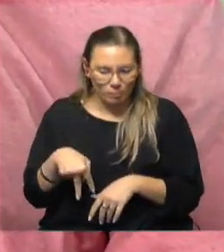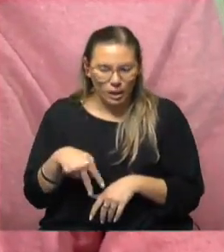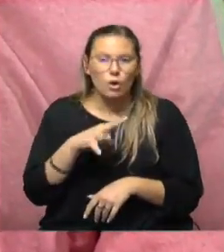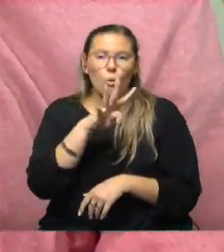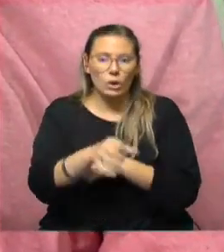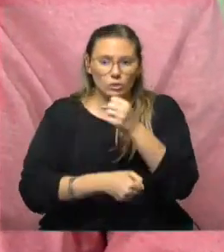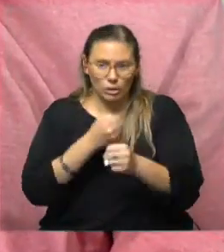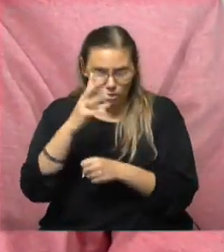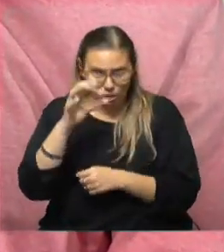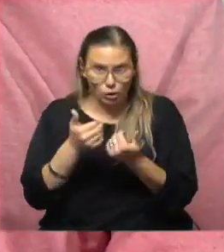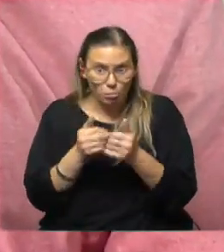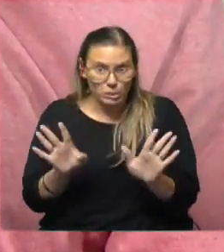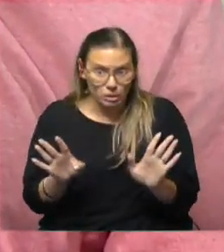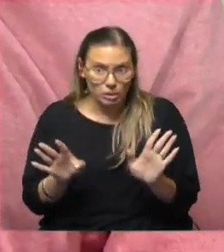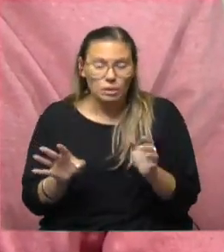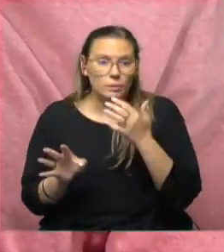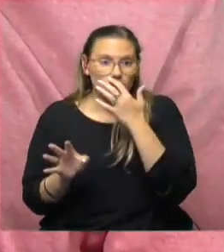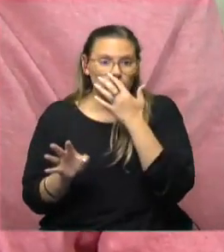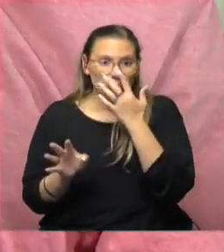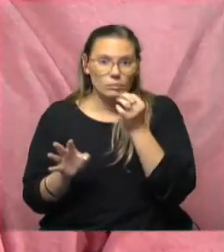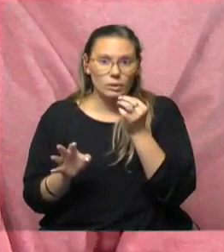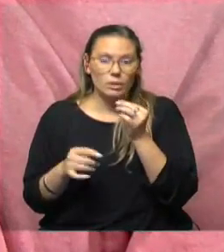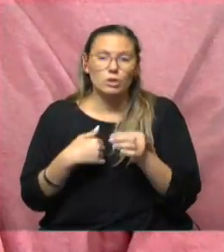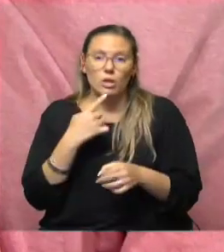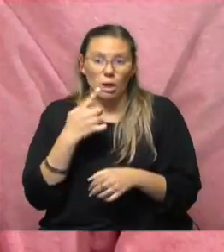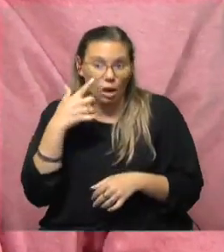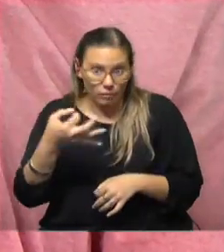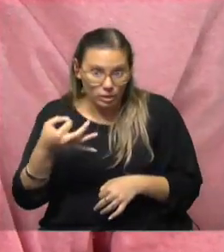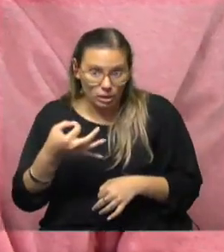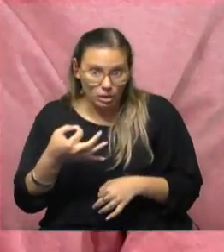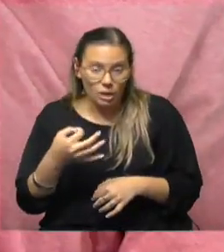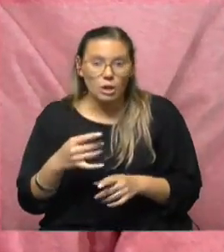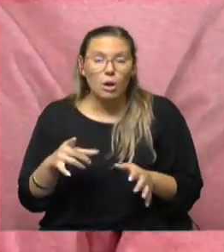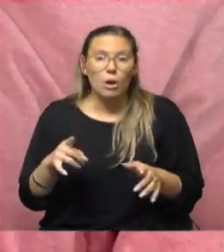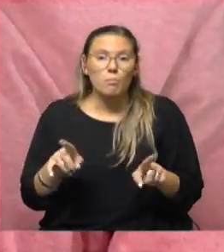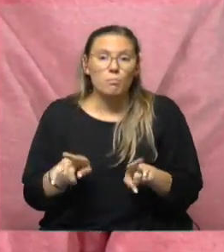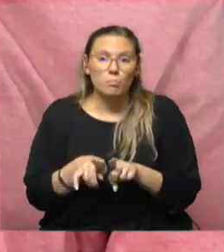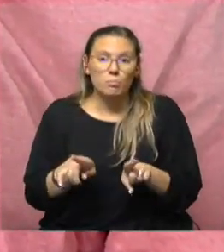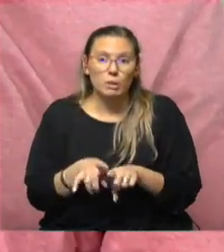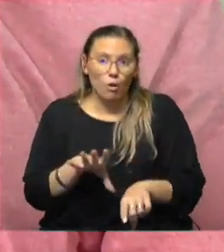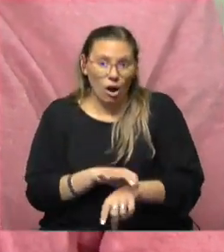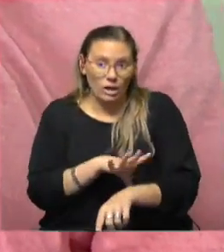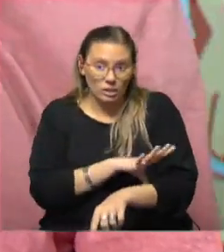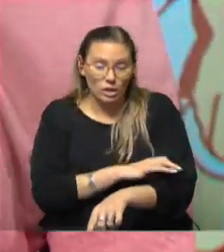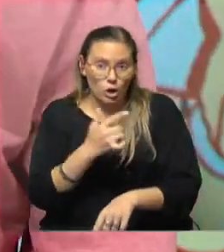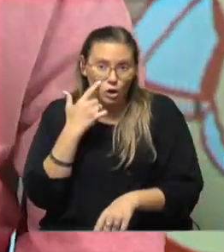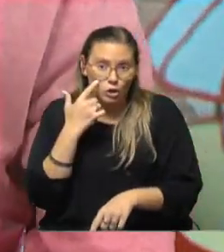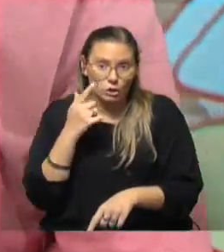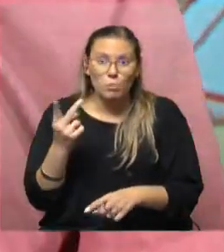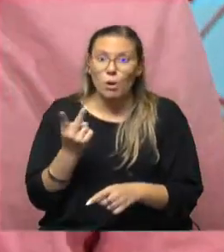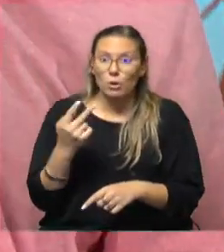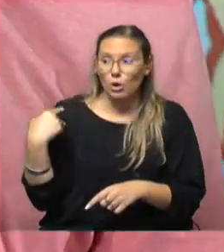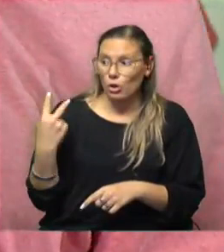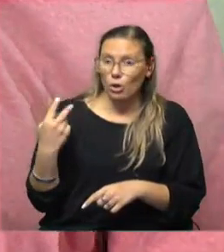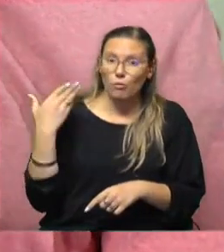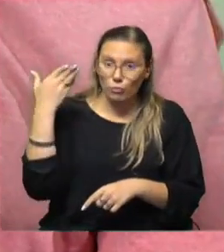4 años creo que empecé a ir a terapia. Yo digo que es real esto. Nosotros coincidimos en el mismo jardín de infantes. Nos acabamos de enterar que fuimos al mismo